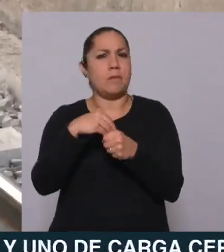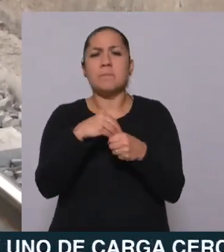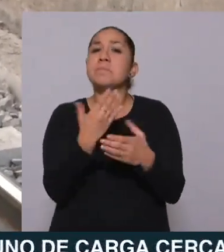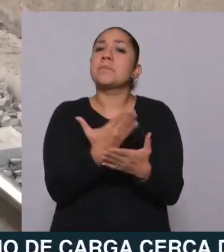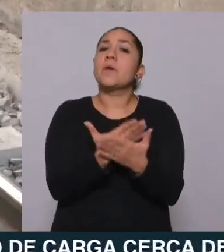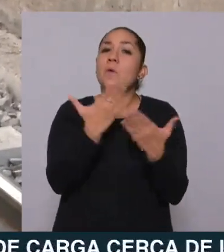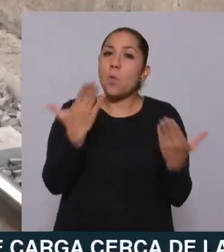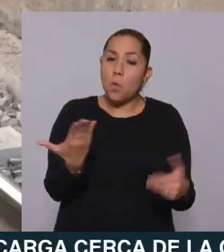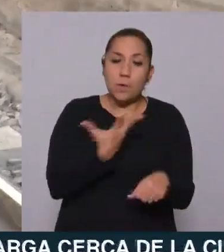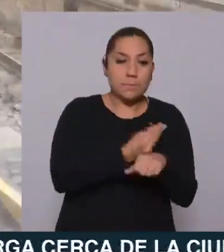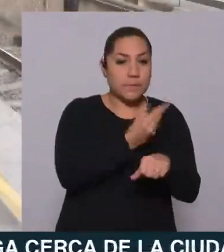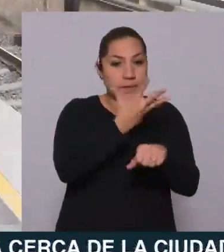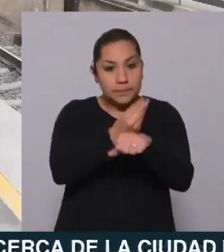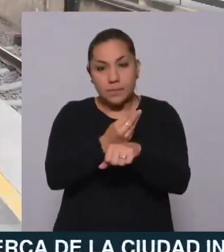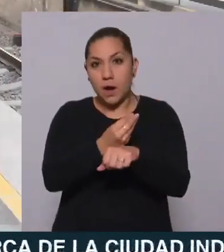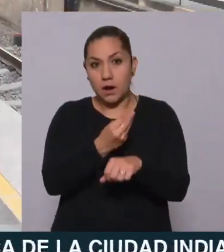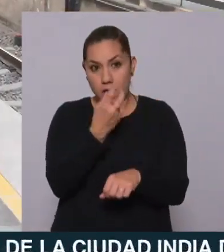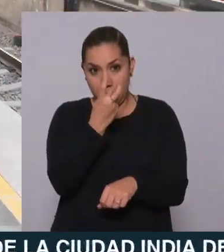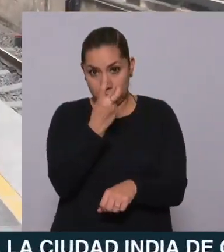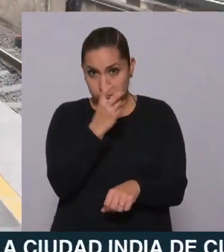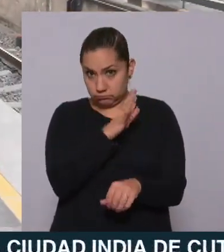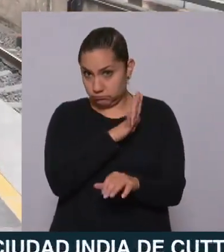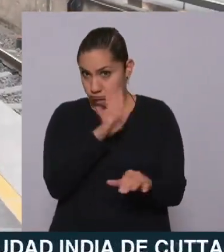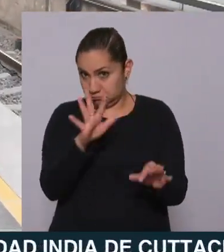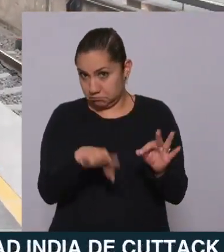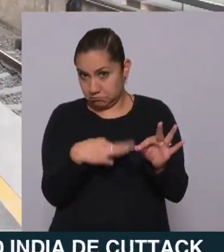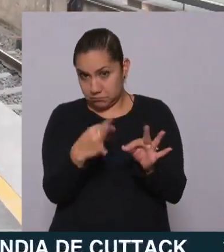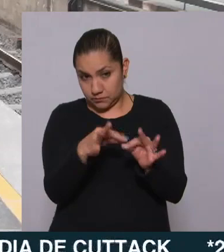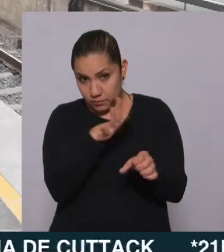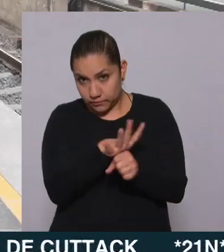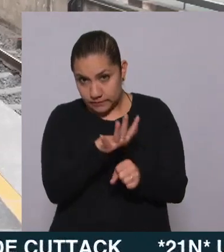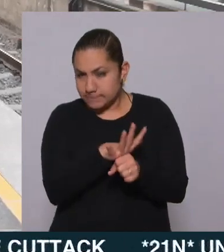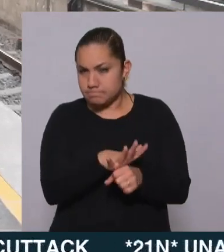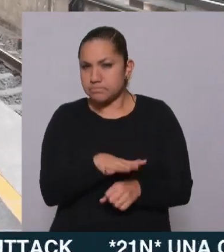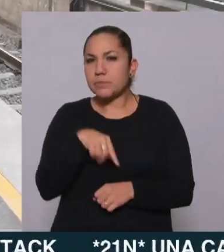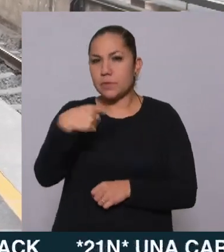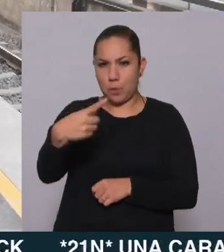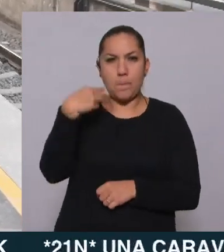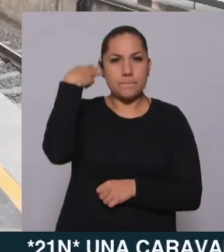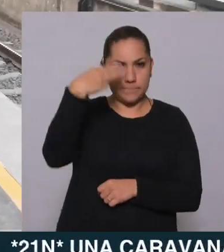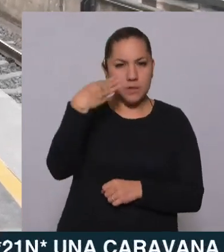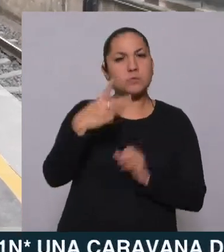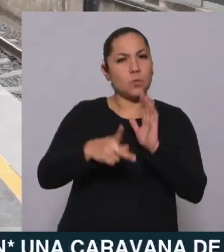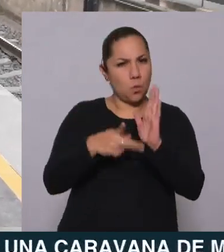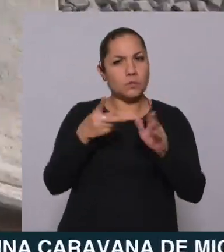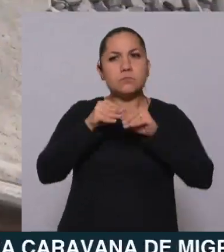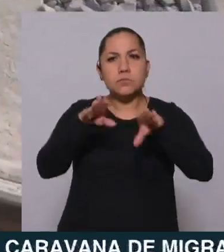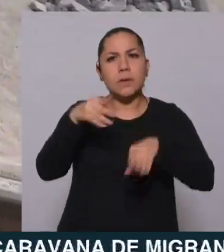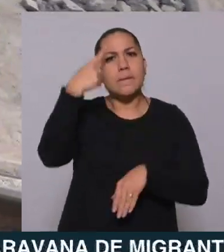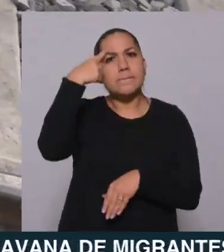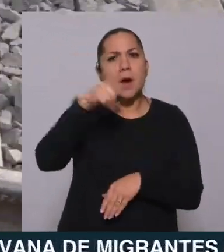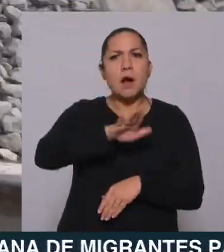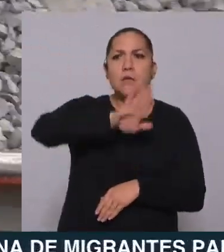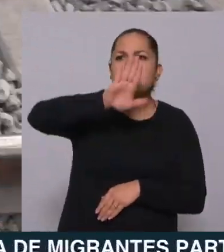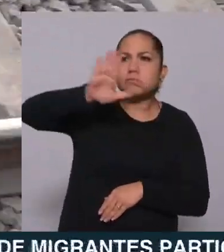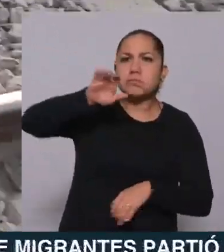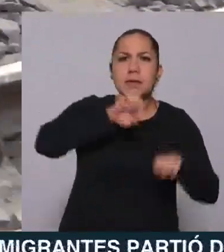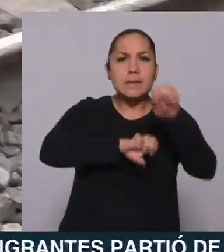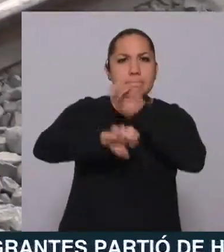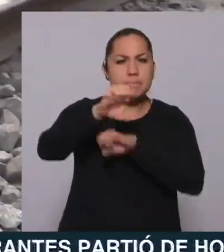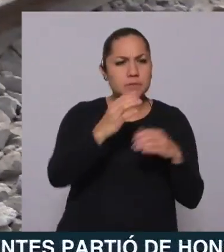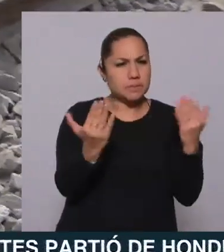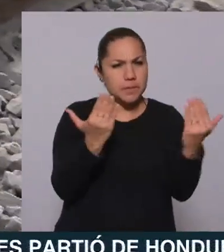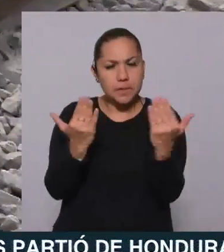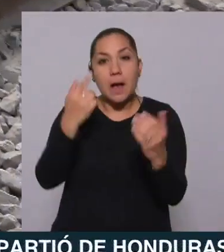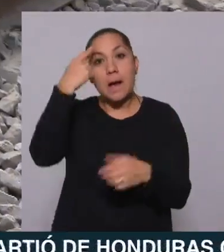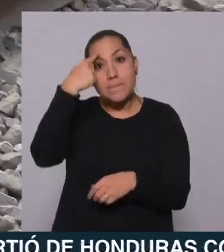no quedará ahí. A principios de marzo se lanzará la licitación para la segunda etapa que se rehabilitará de la estación Estadio Azteca